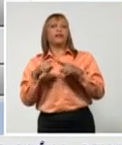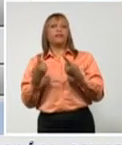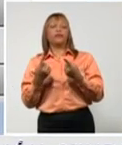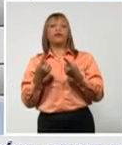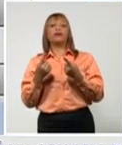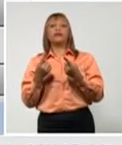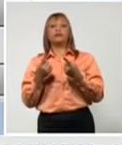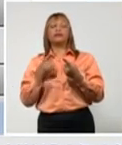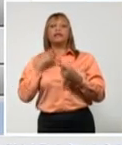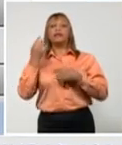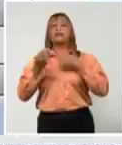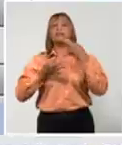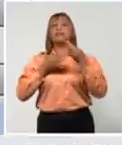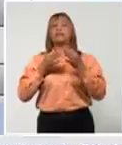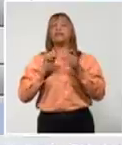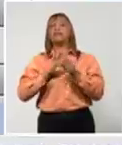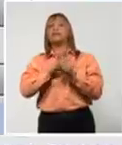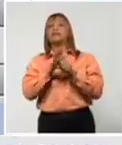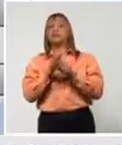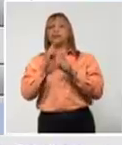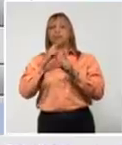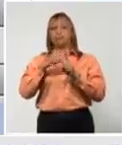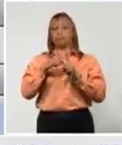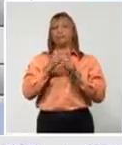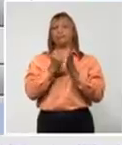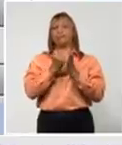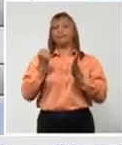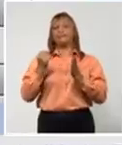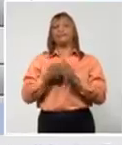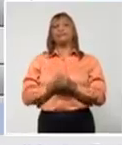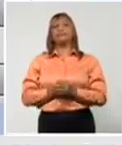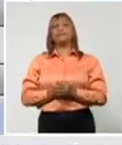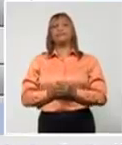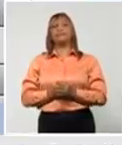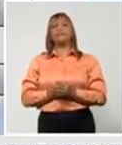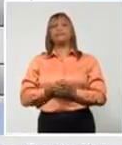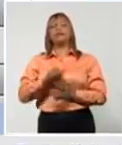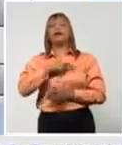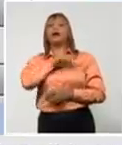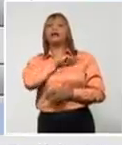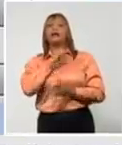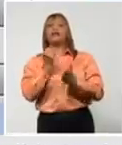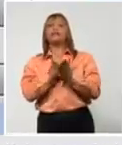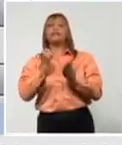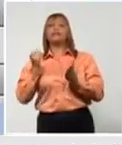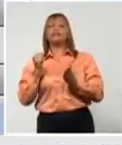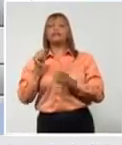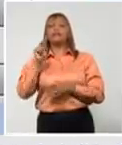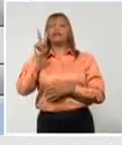diagnosticado casos de COVID-19. Ayer se confirmaron